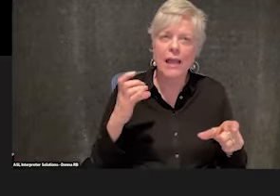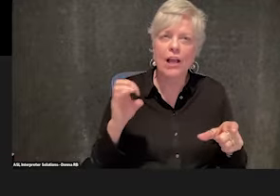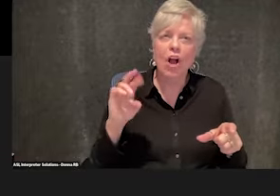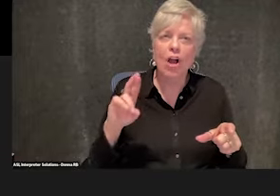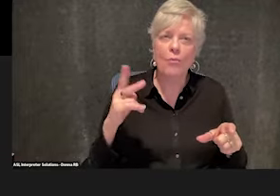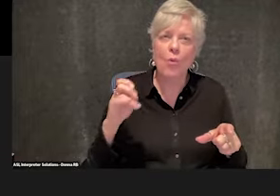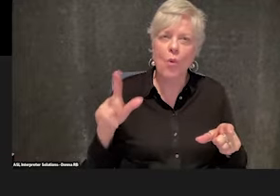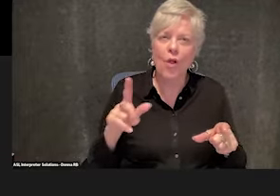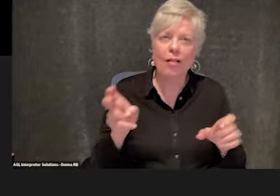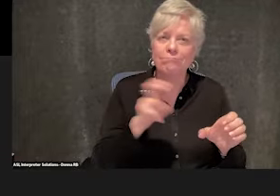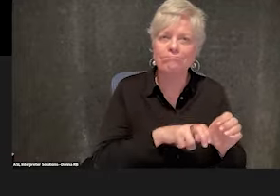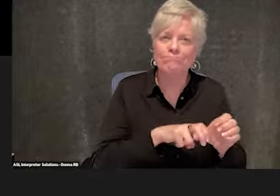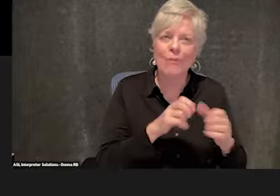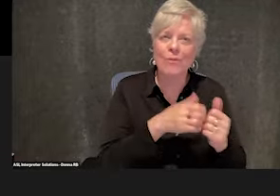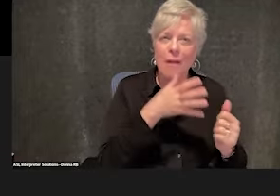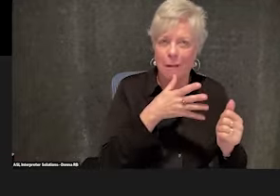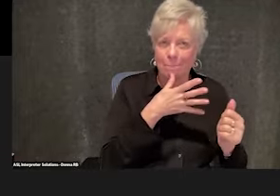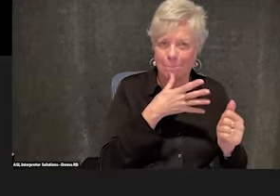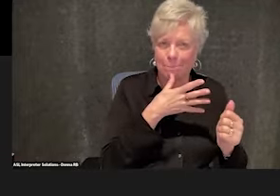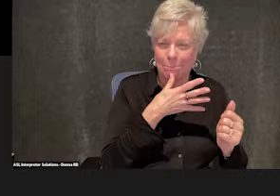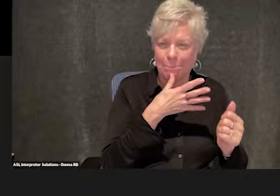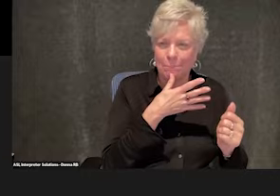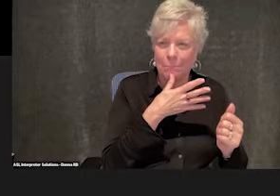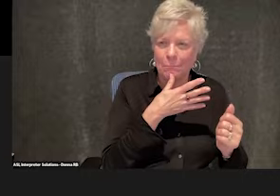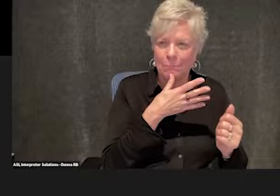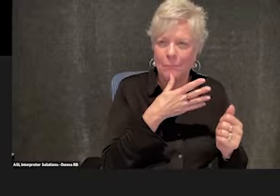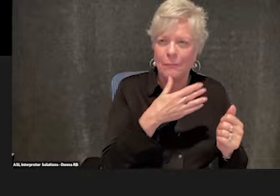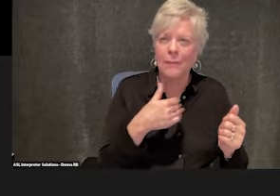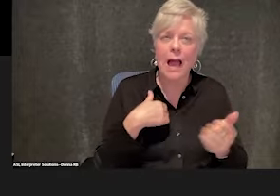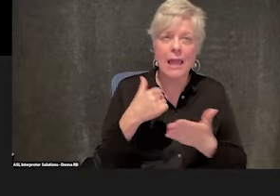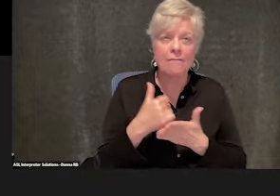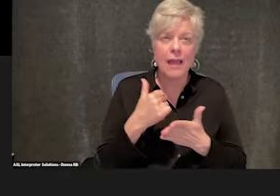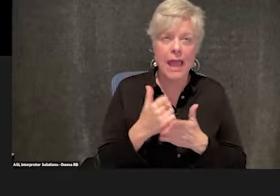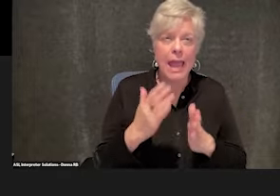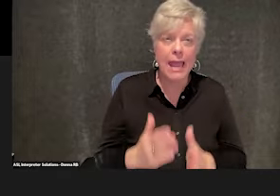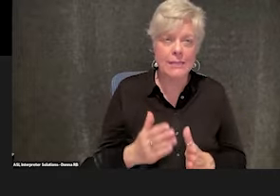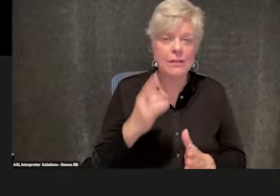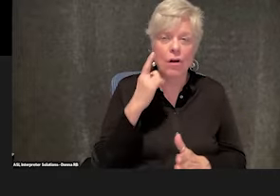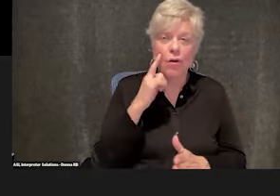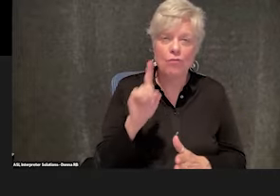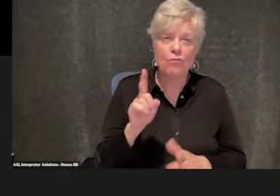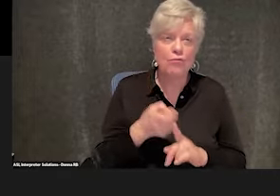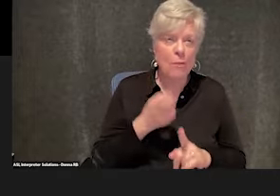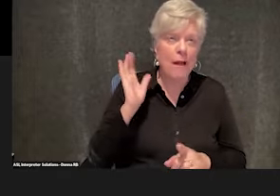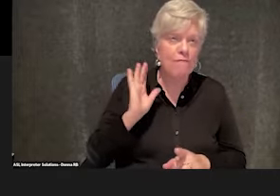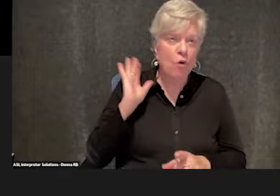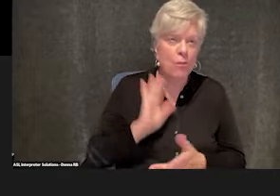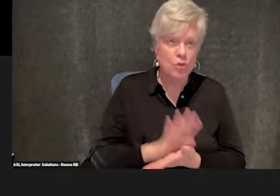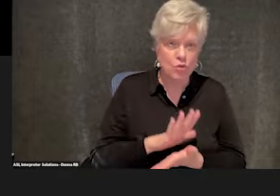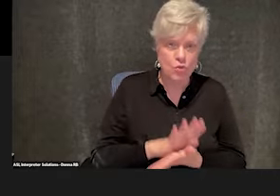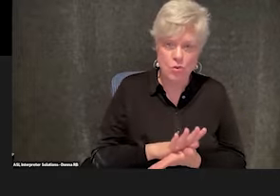anterior. También sí, cuando ir a lugares sin mis padres, yo puedo depender de unos